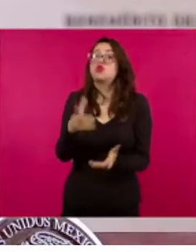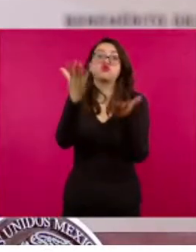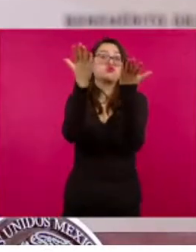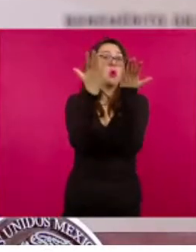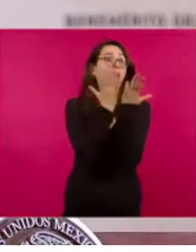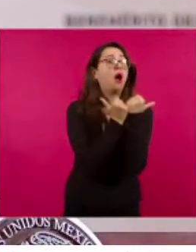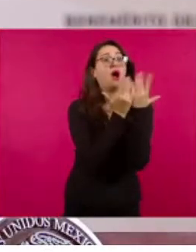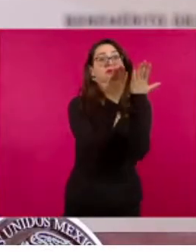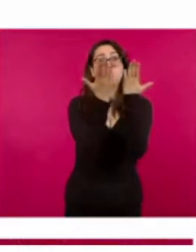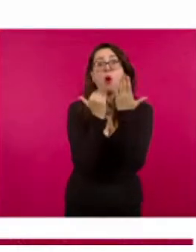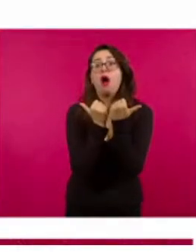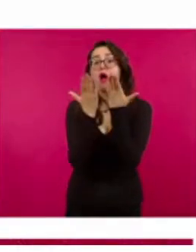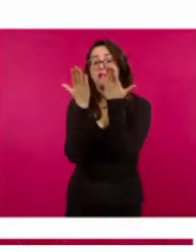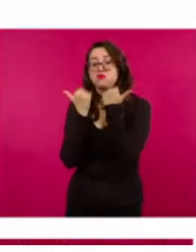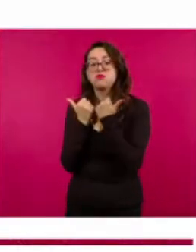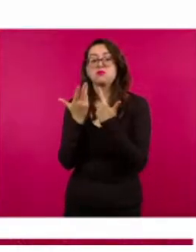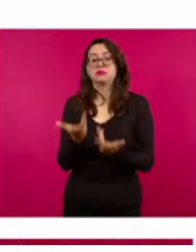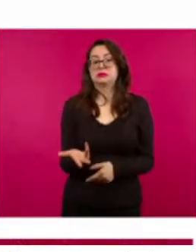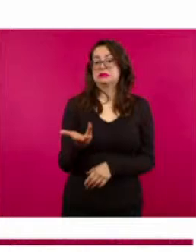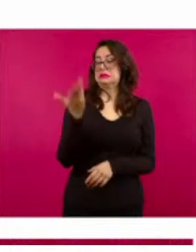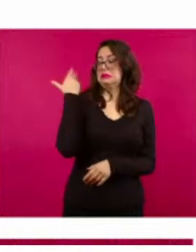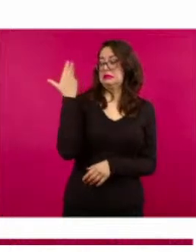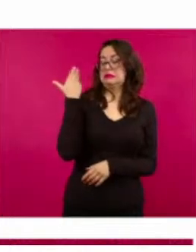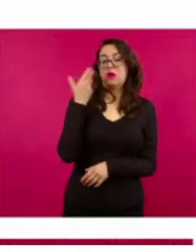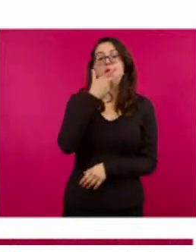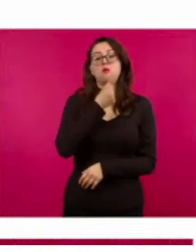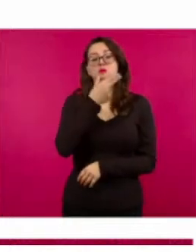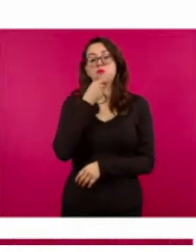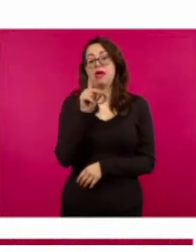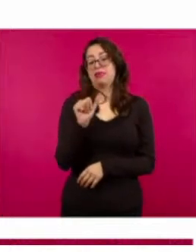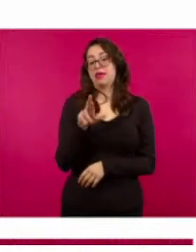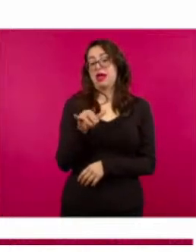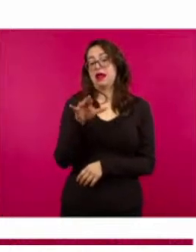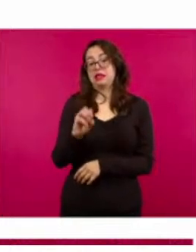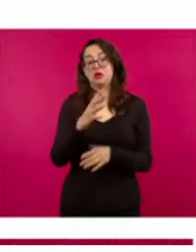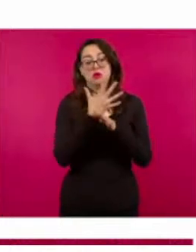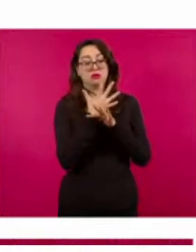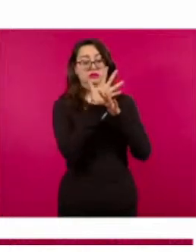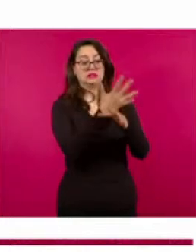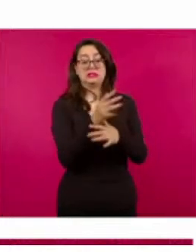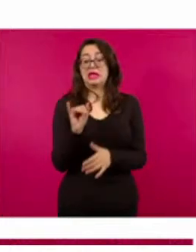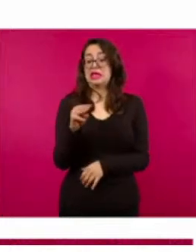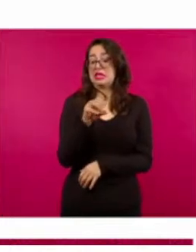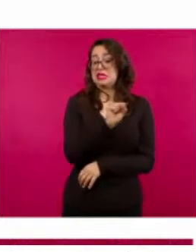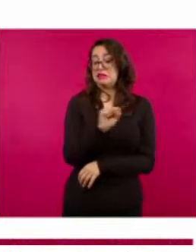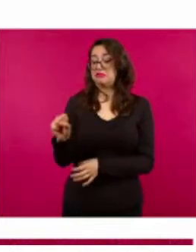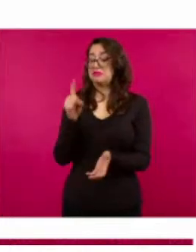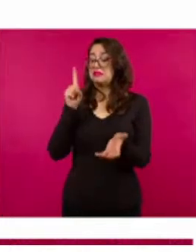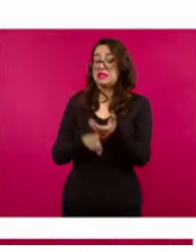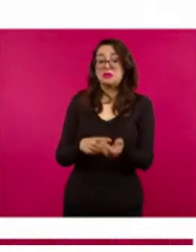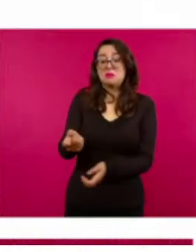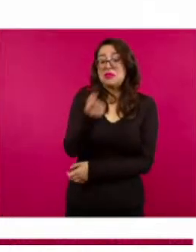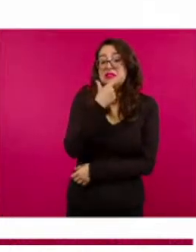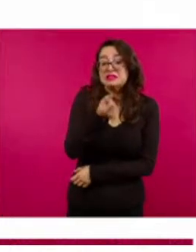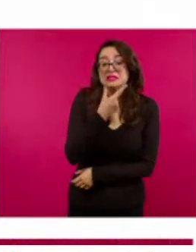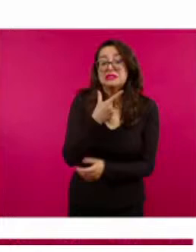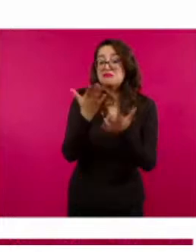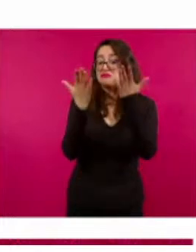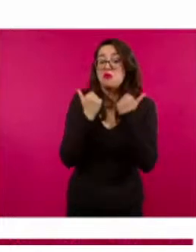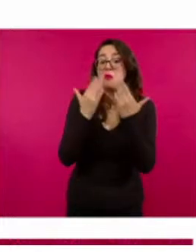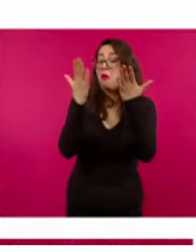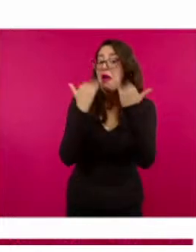Heraldo de México, Darío Celis Estrada escribió un supuesto desabasto de medicamentos en el Instituto Mexicano del Seguro Social, pero esto no es